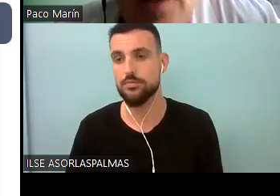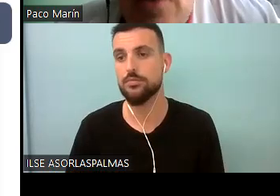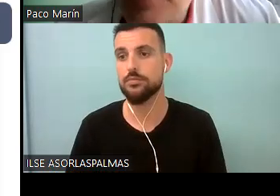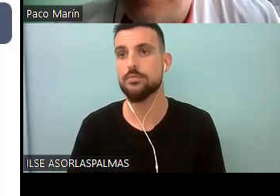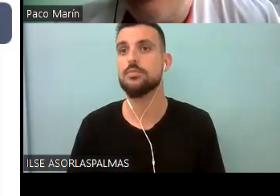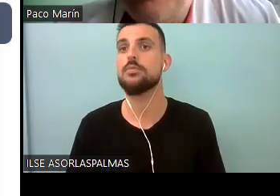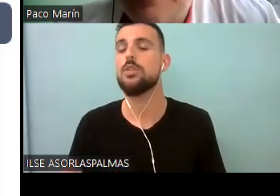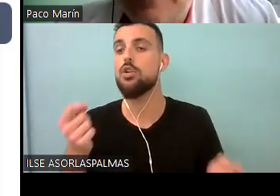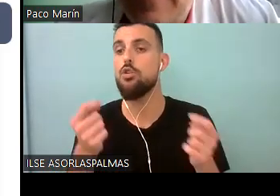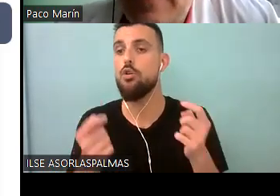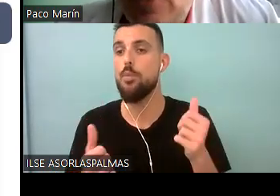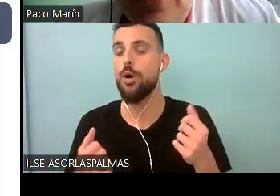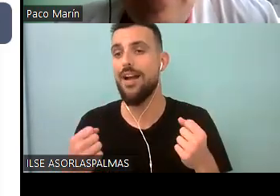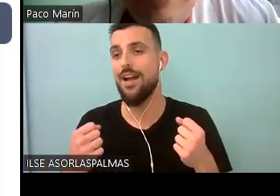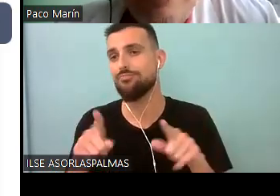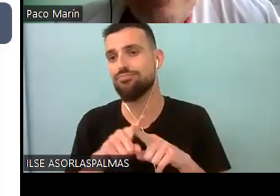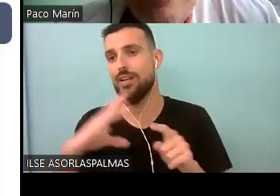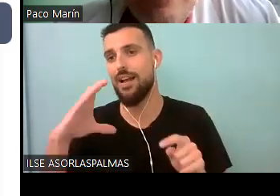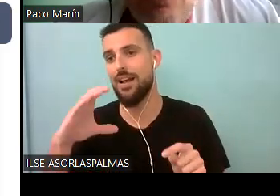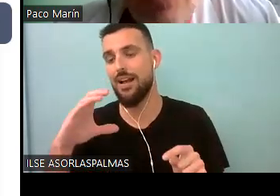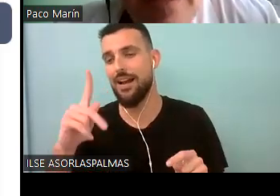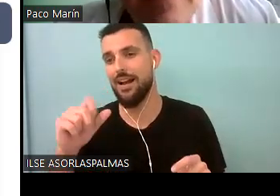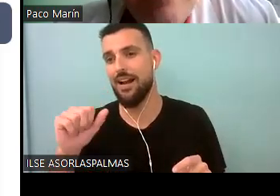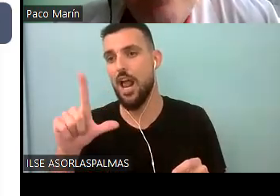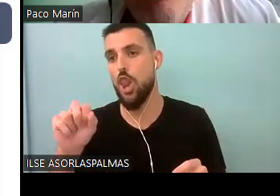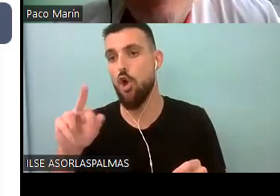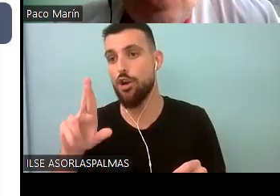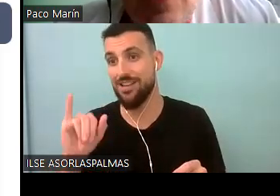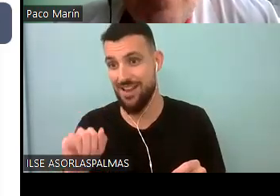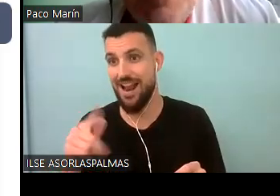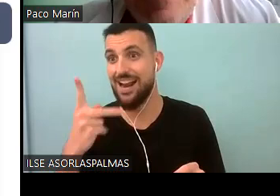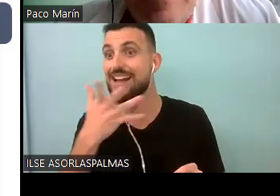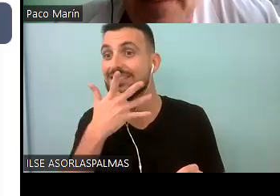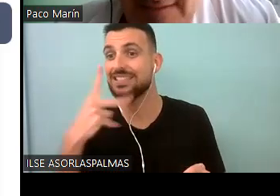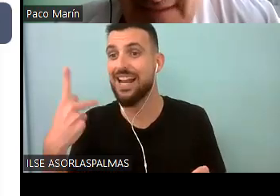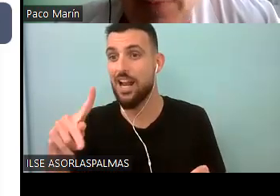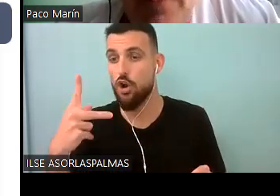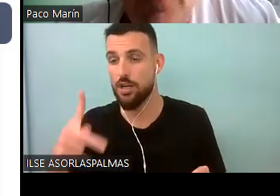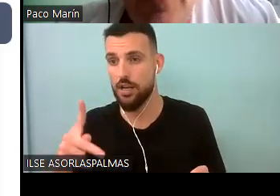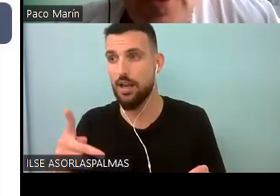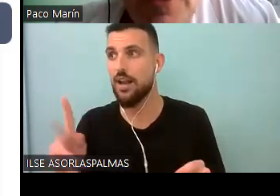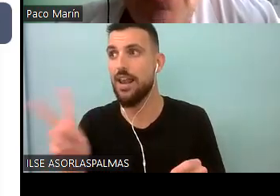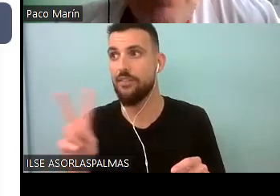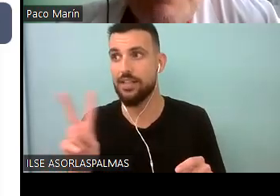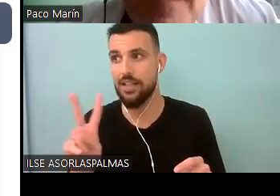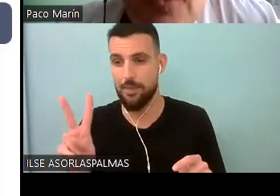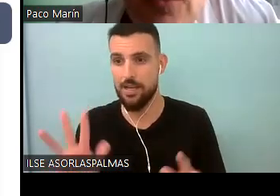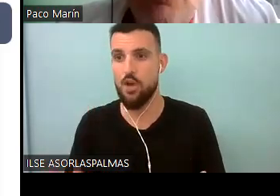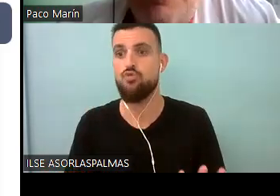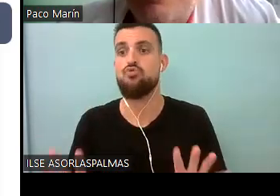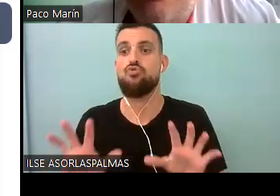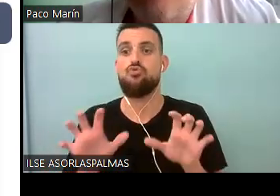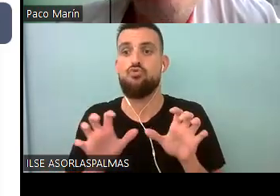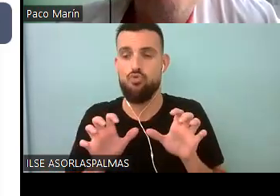introducimos pocas calorías a nivel corporal, conseguir todas las vitaminas que necesitamos para un buen funcionamiento corporal a veces